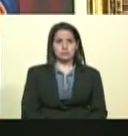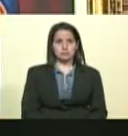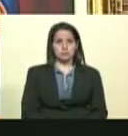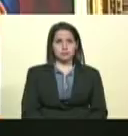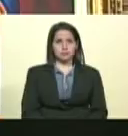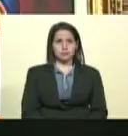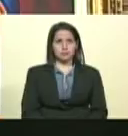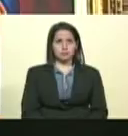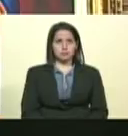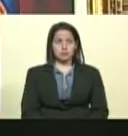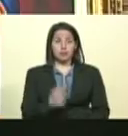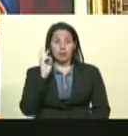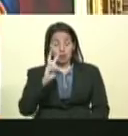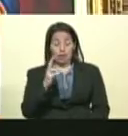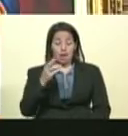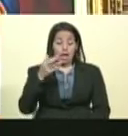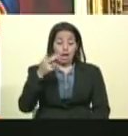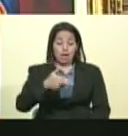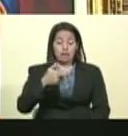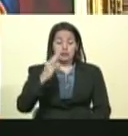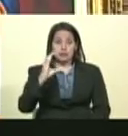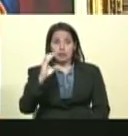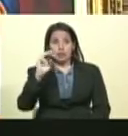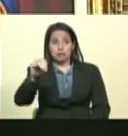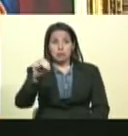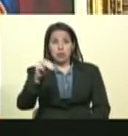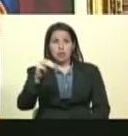Fíjense ustedes, el tema del HCM, de la medicina privada,